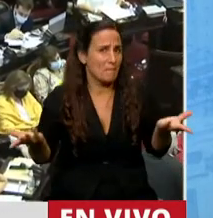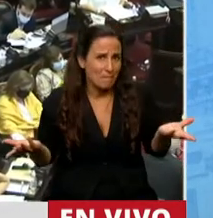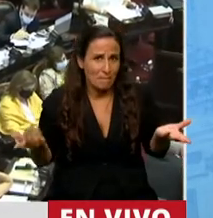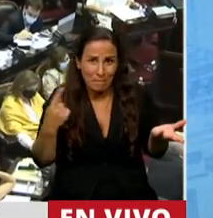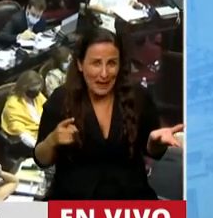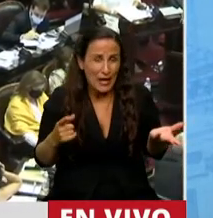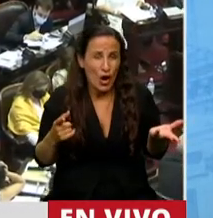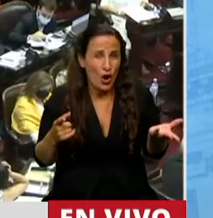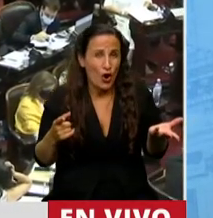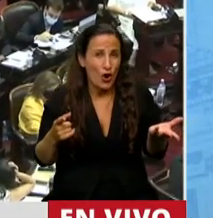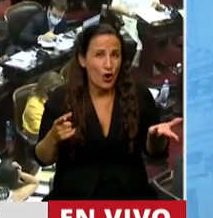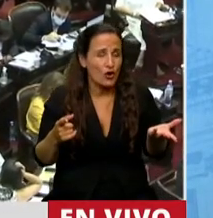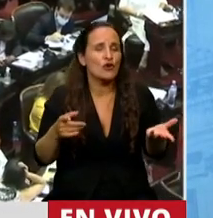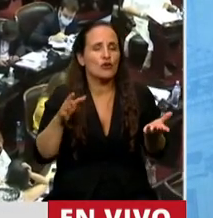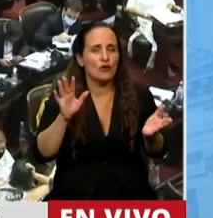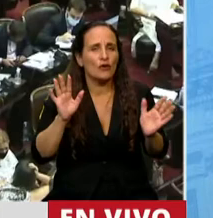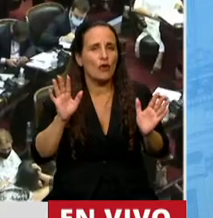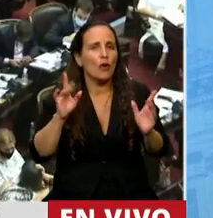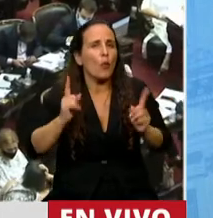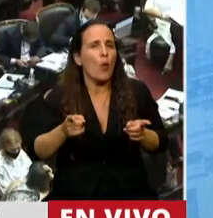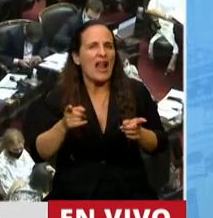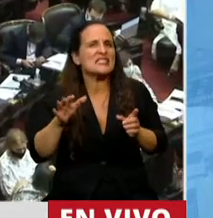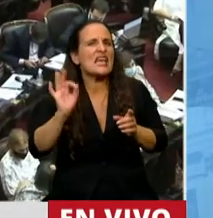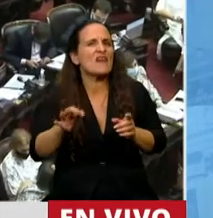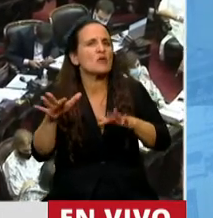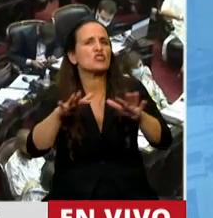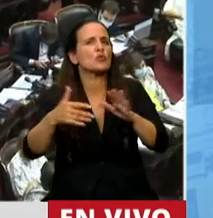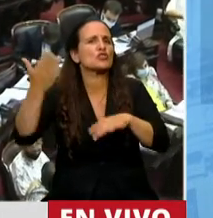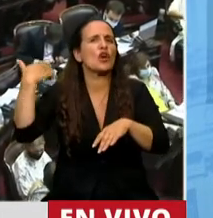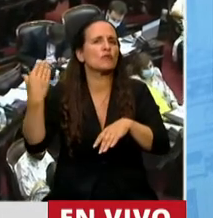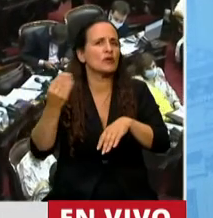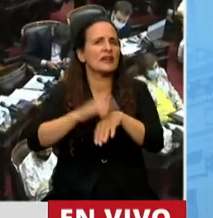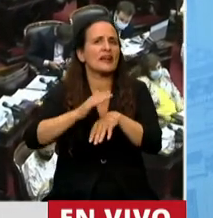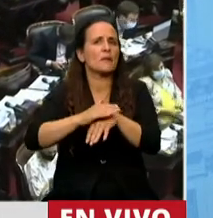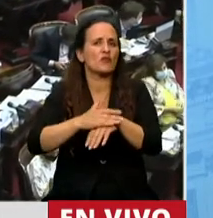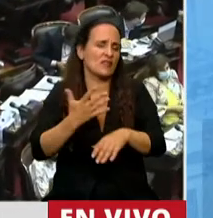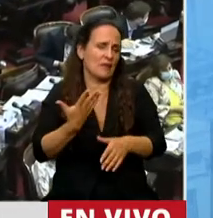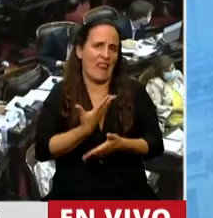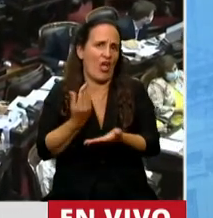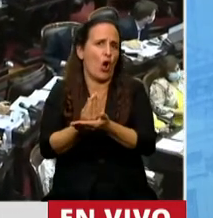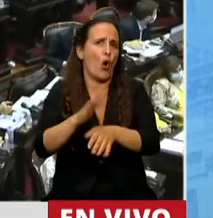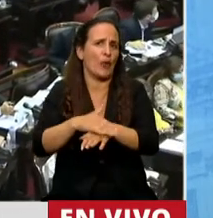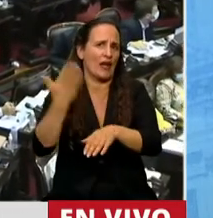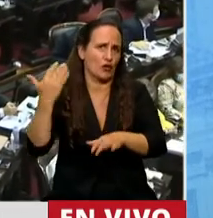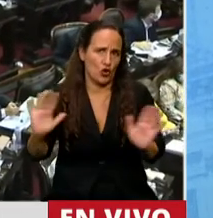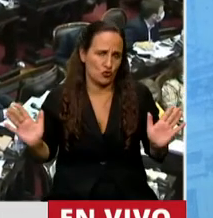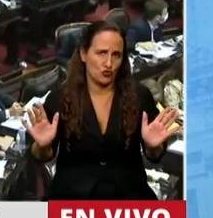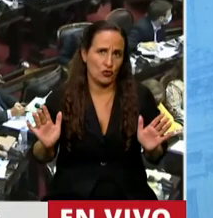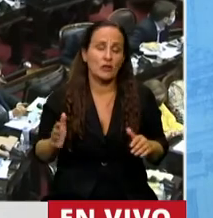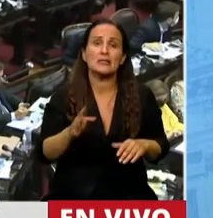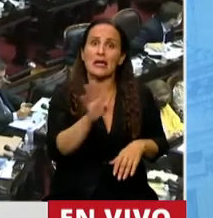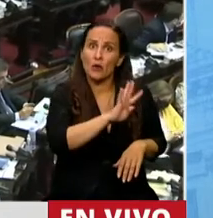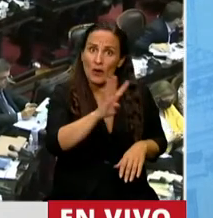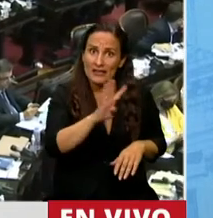todo el marco en la cual se dio esta situación responsabilidad de todos los gobiernos por eso honramos la memoria de los